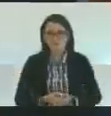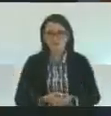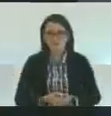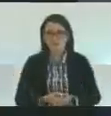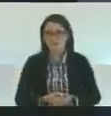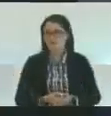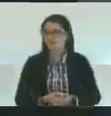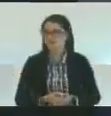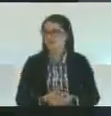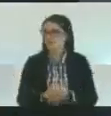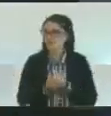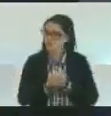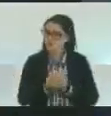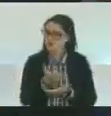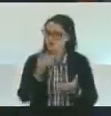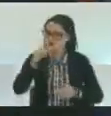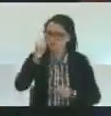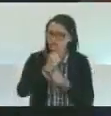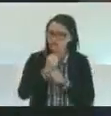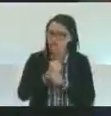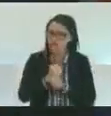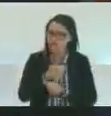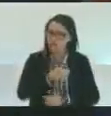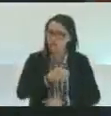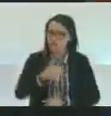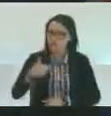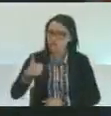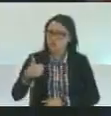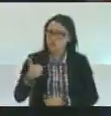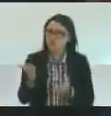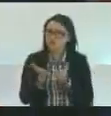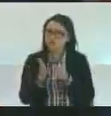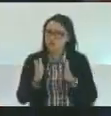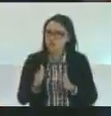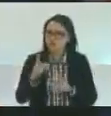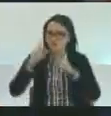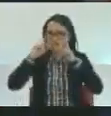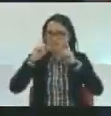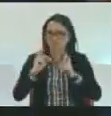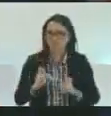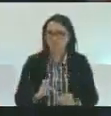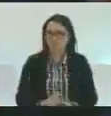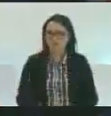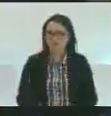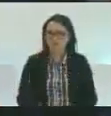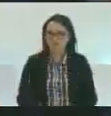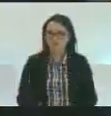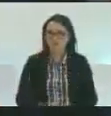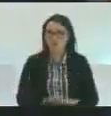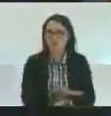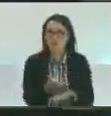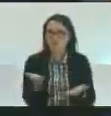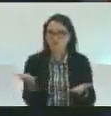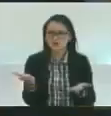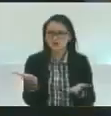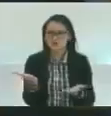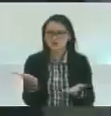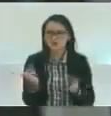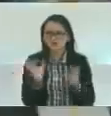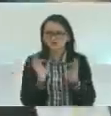compañeros, compañeras, trabajadores, estudiantes, profesionales, ustedes llevan en su